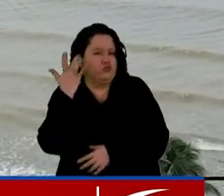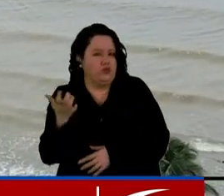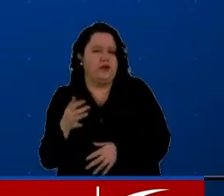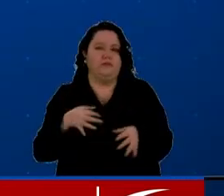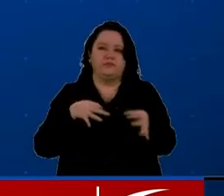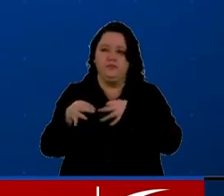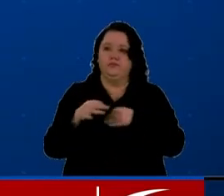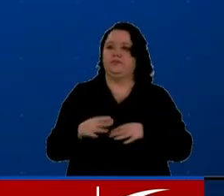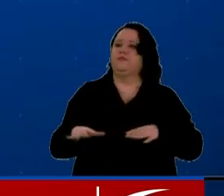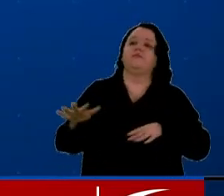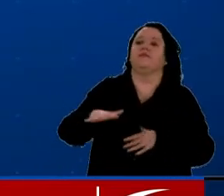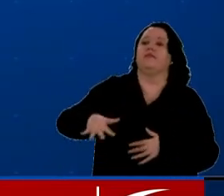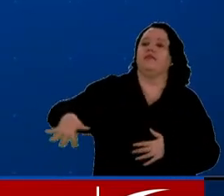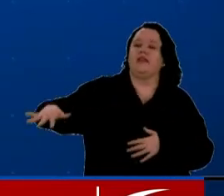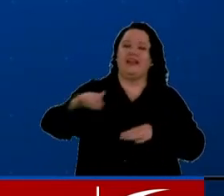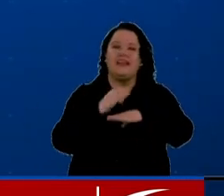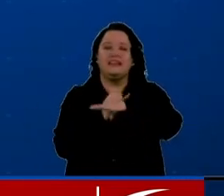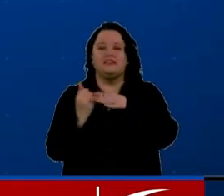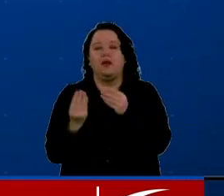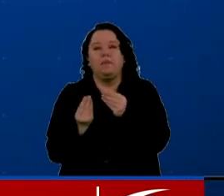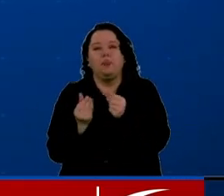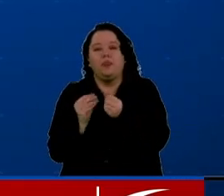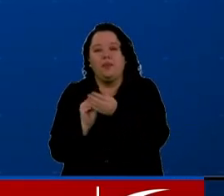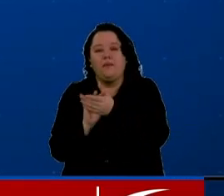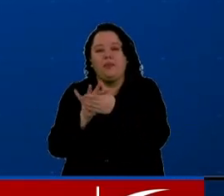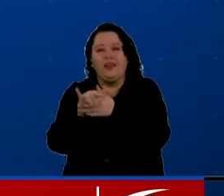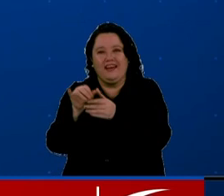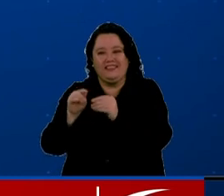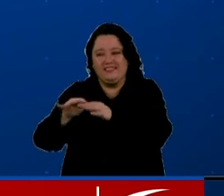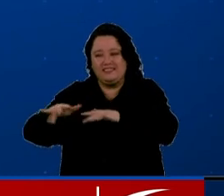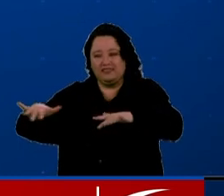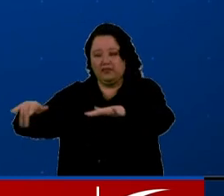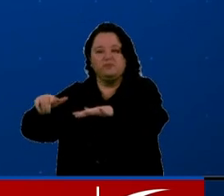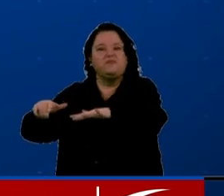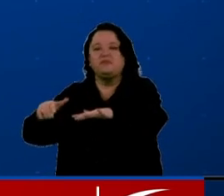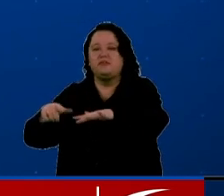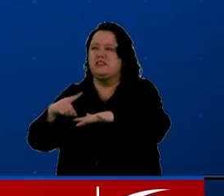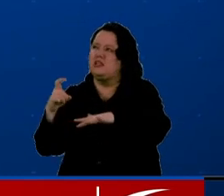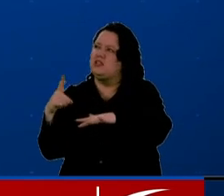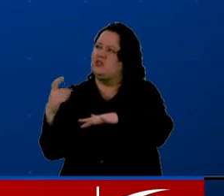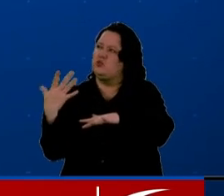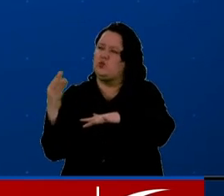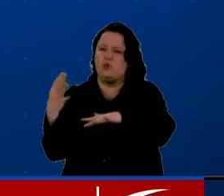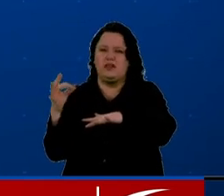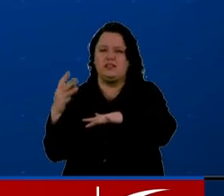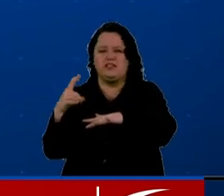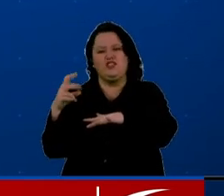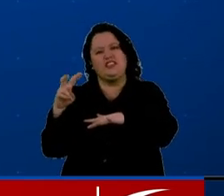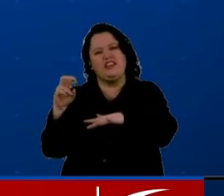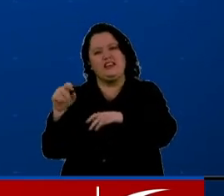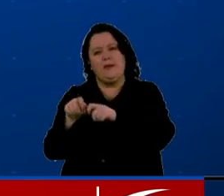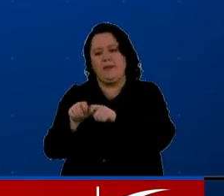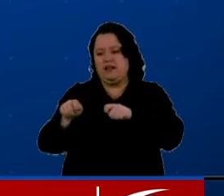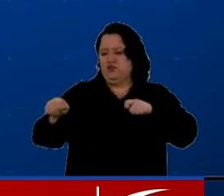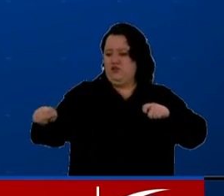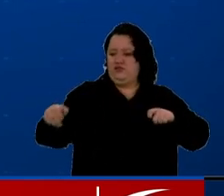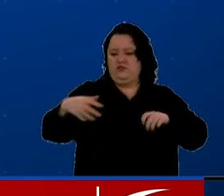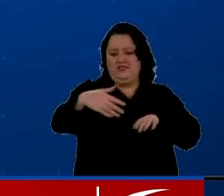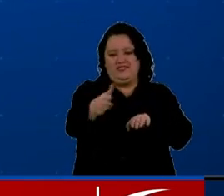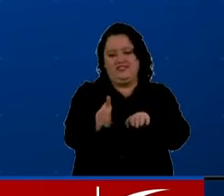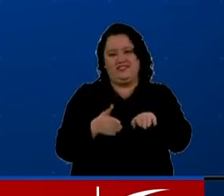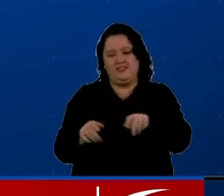Esta isla, este volcán de lodo, se encuentra ubicado a 150, 170 metros de la línea